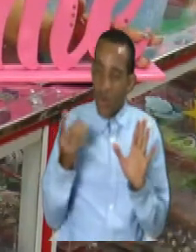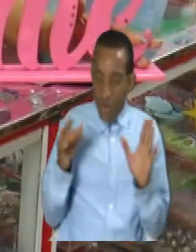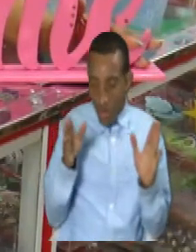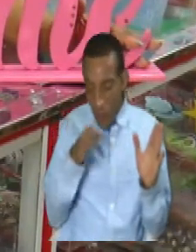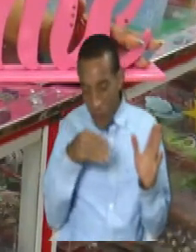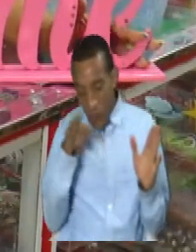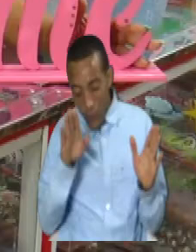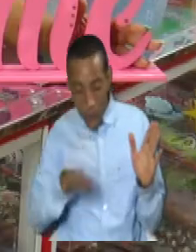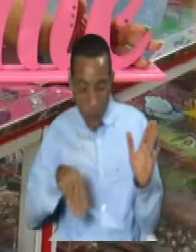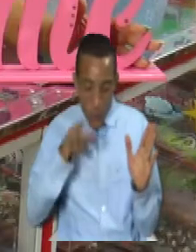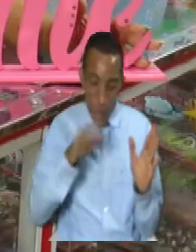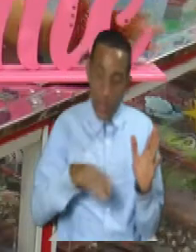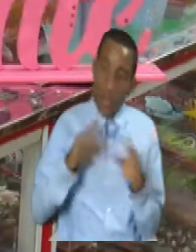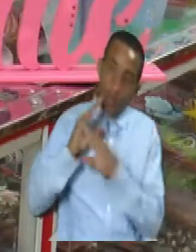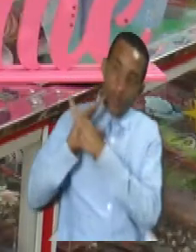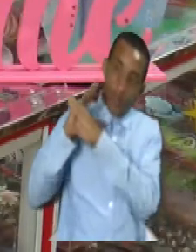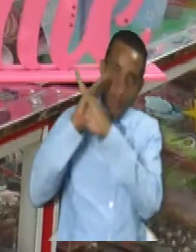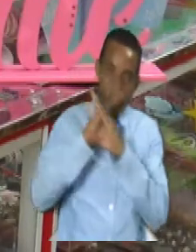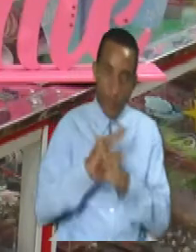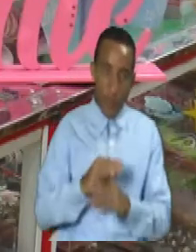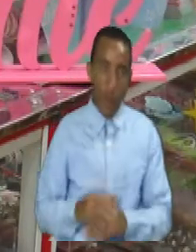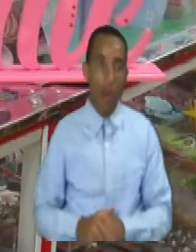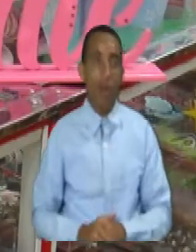para que lo podamos limpiar después.